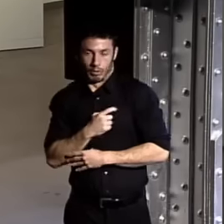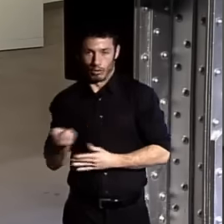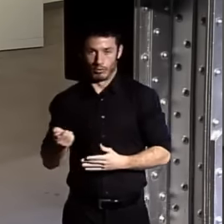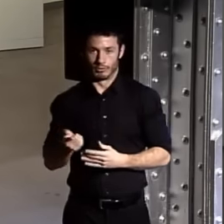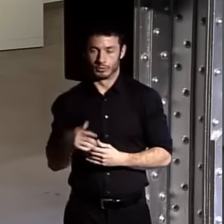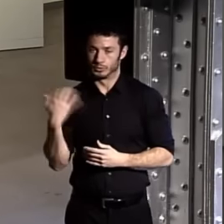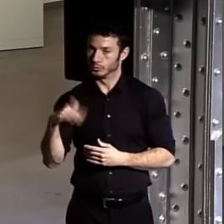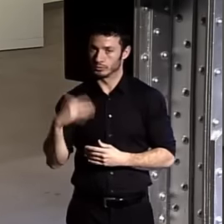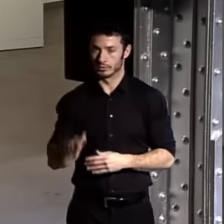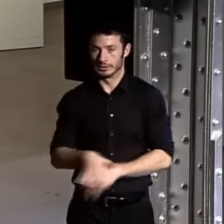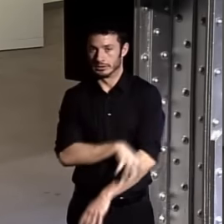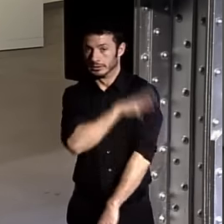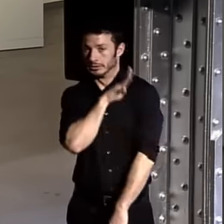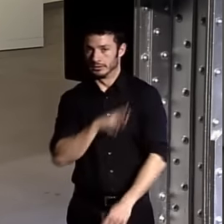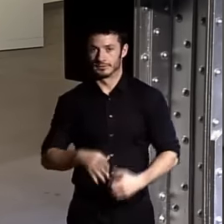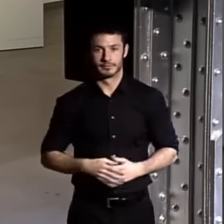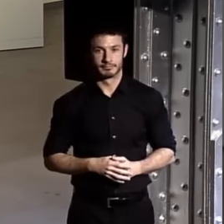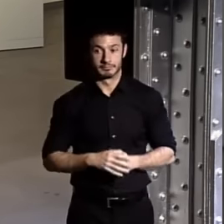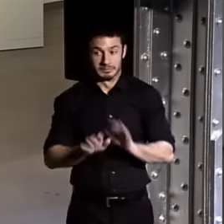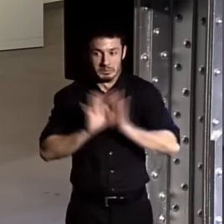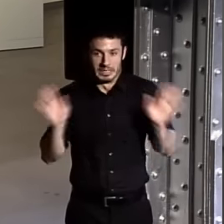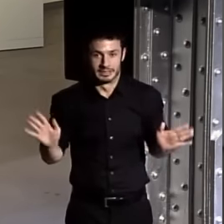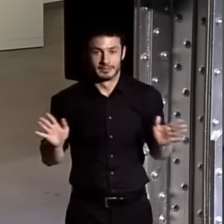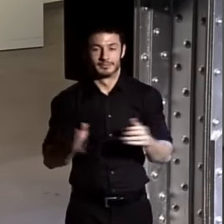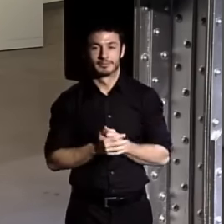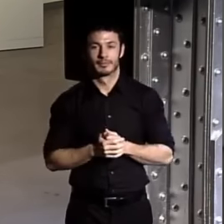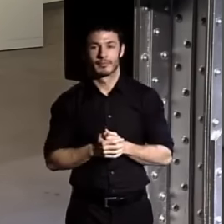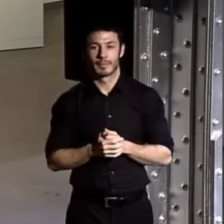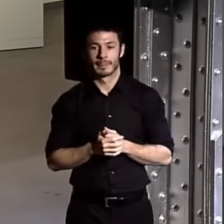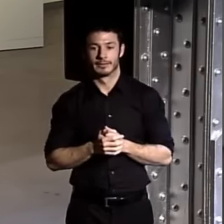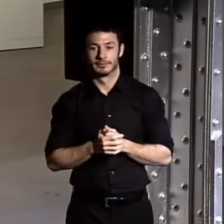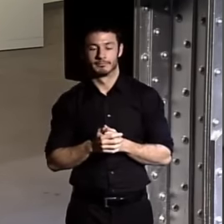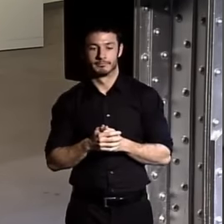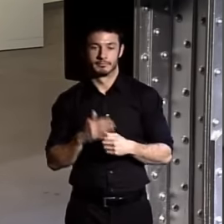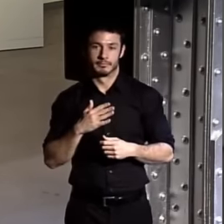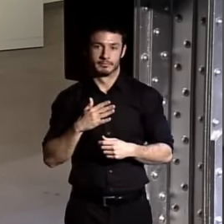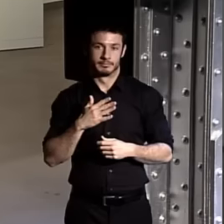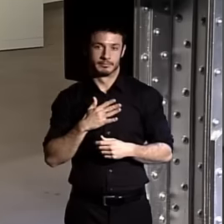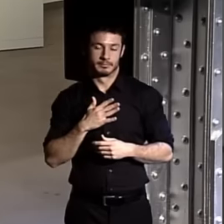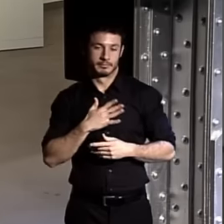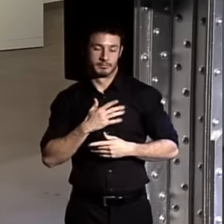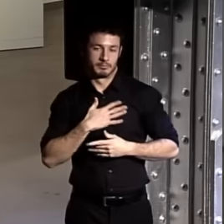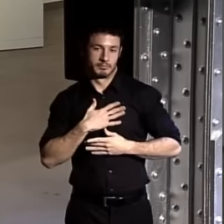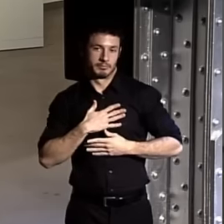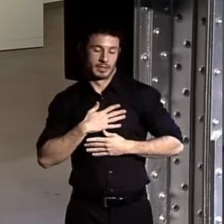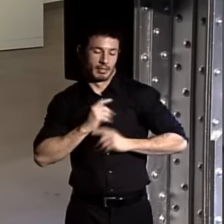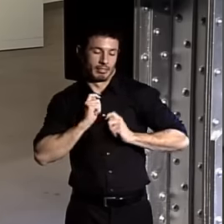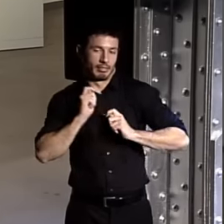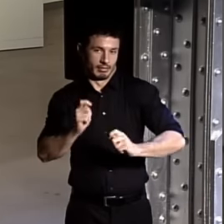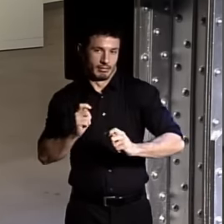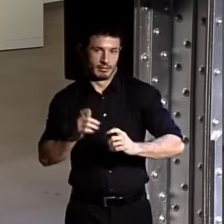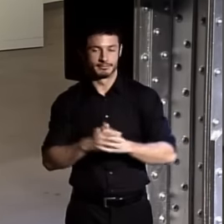como buf así que nada eso Esa es mi aportación a la exposición Es un honor estar